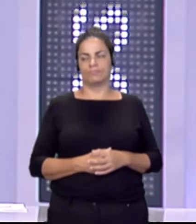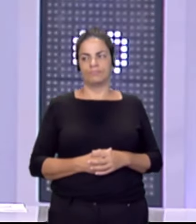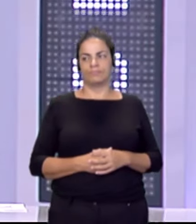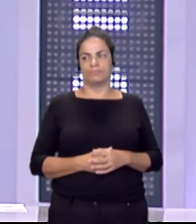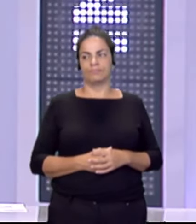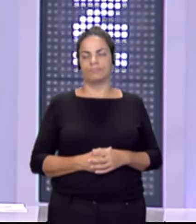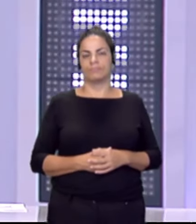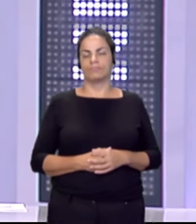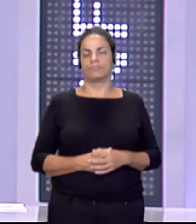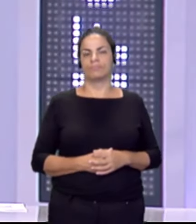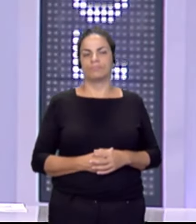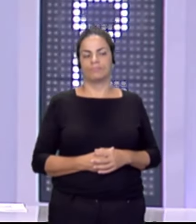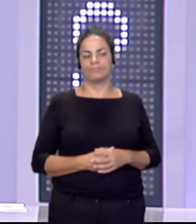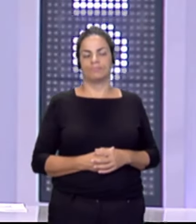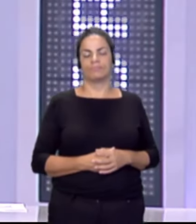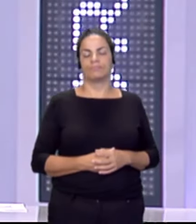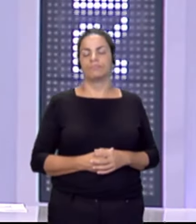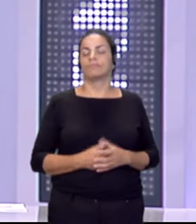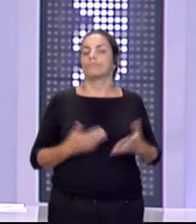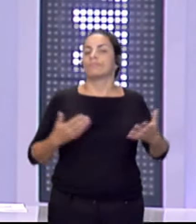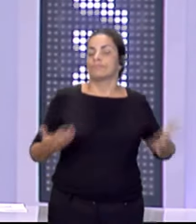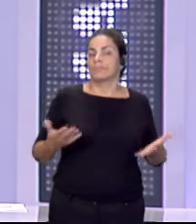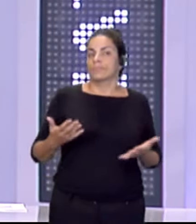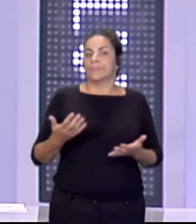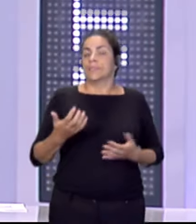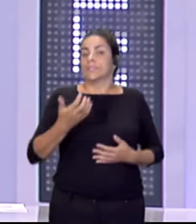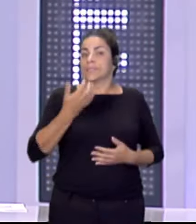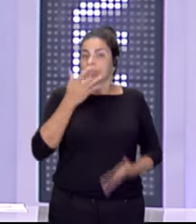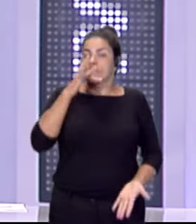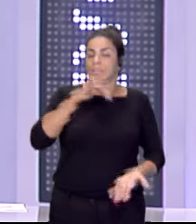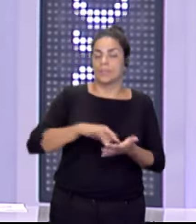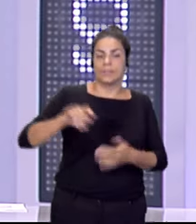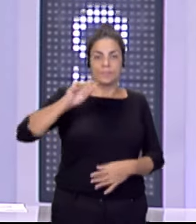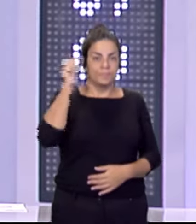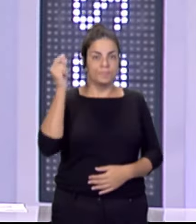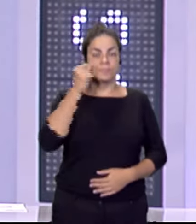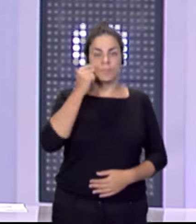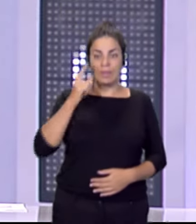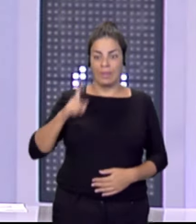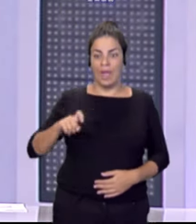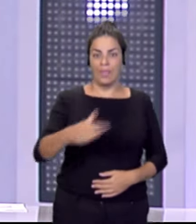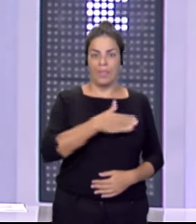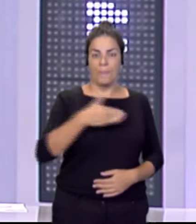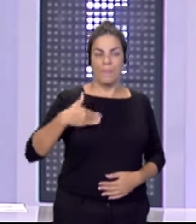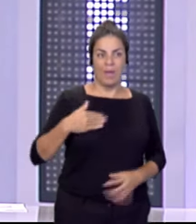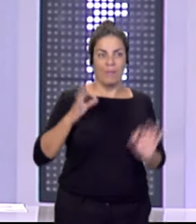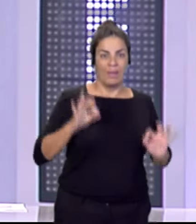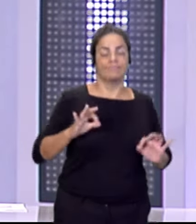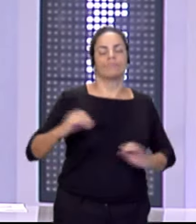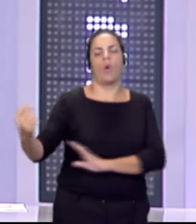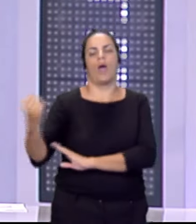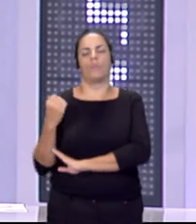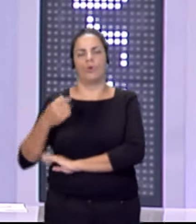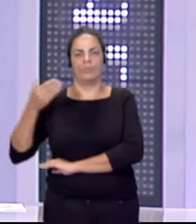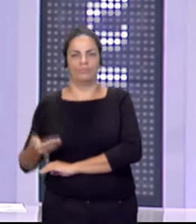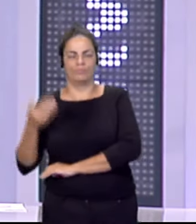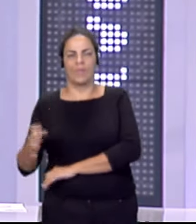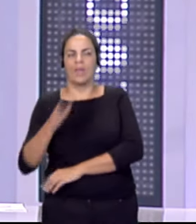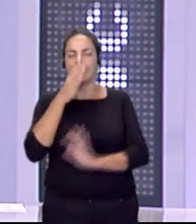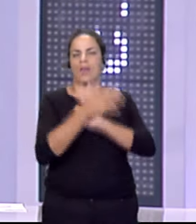Qué importante es el apoyo cuando uno recibe un diagnóstico de cáncer de mama. Vamos a hablar con Aide Hernández, psicóloga,